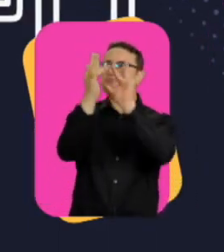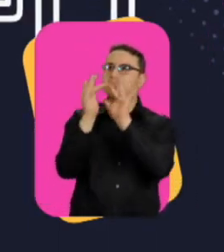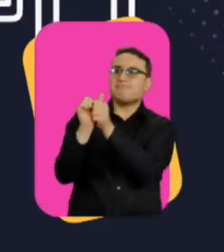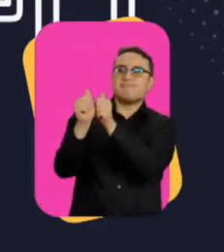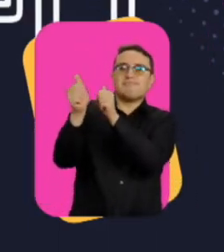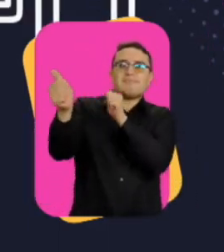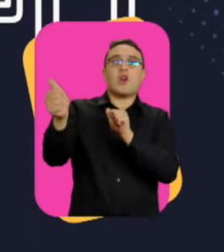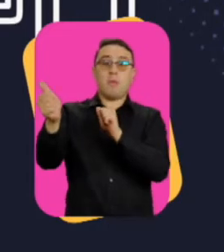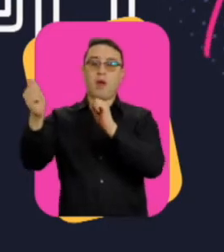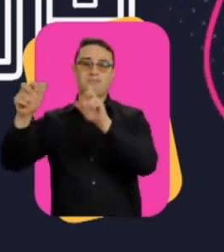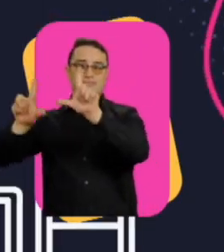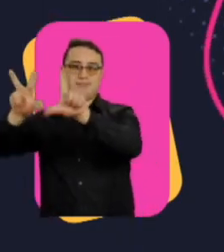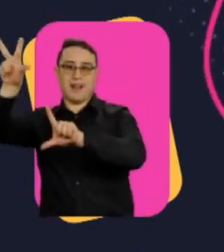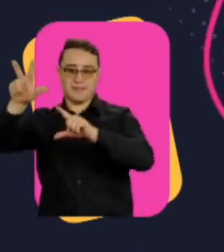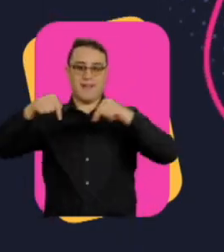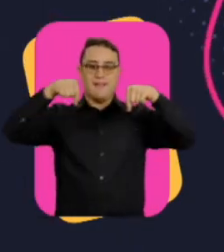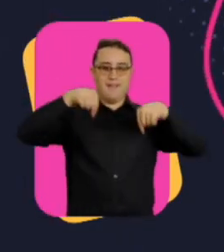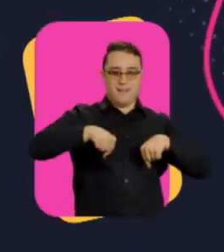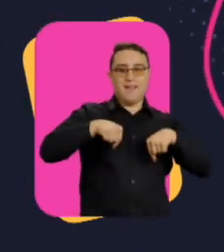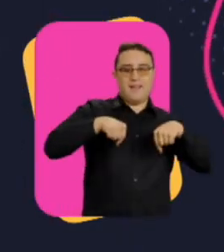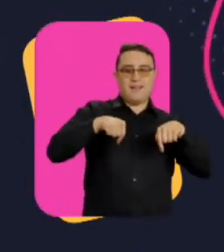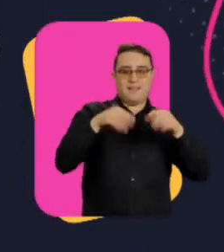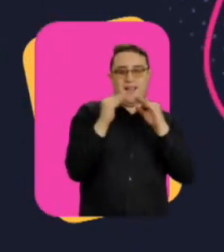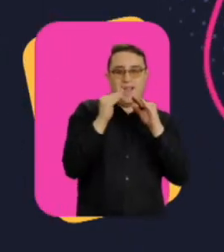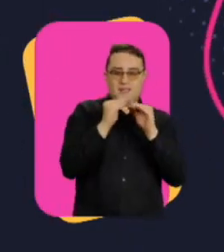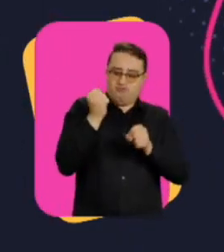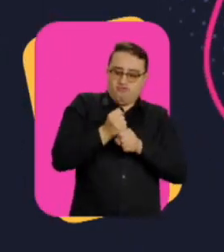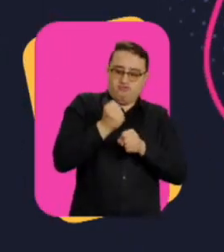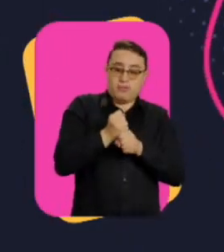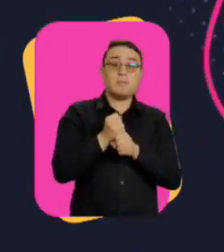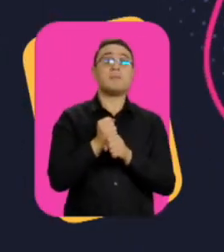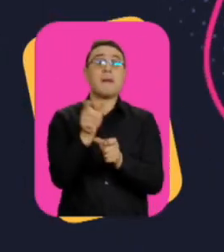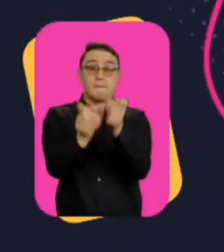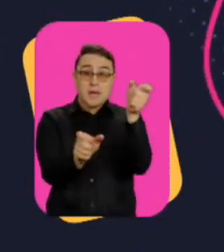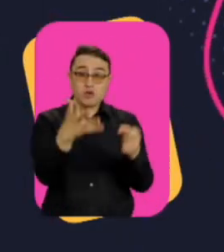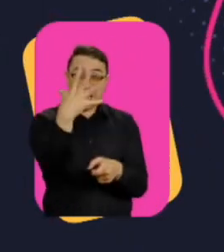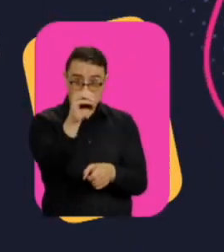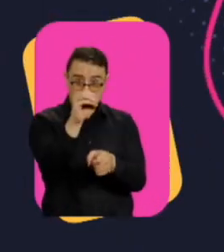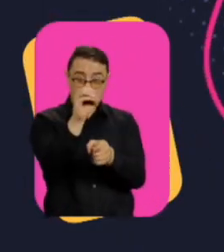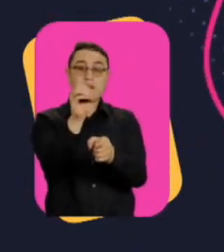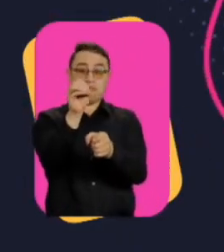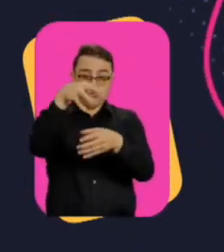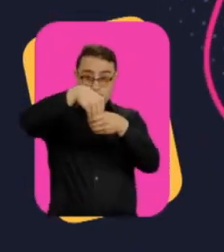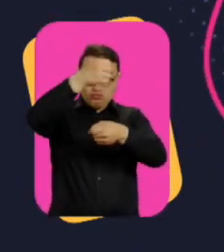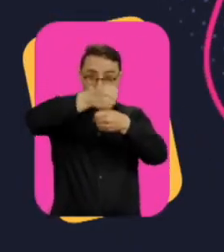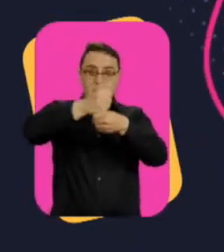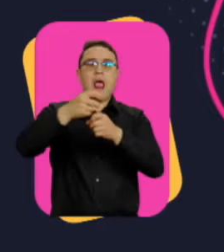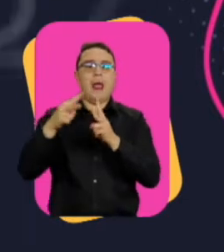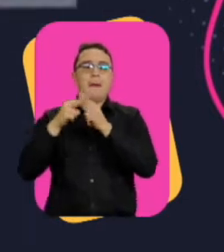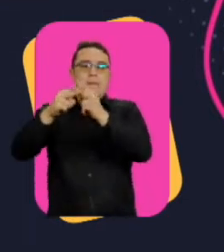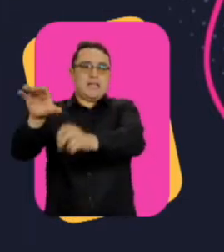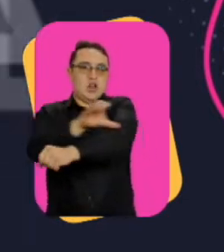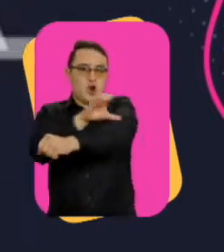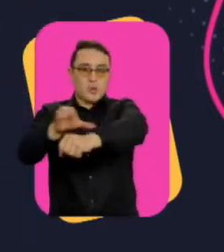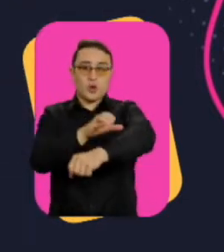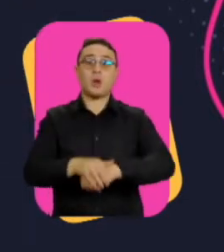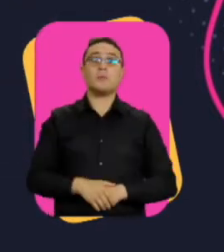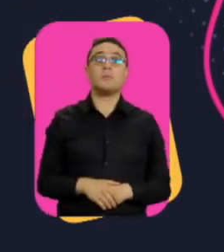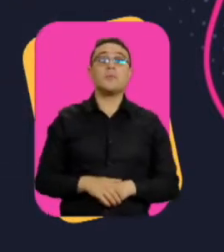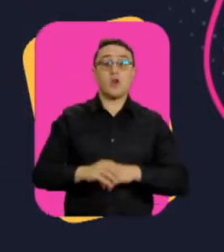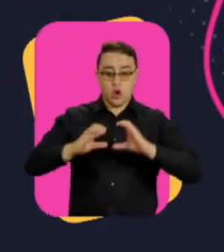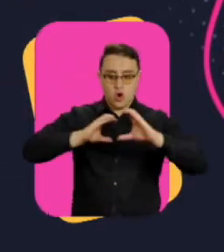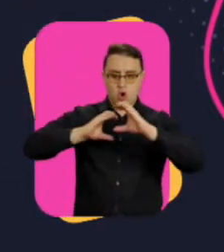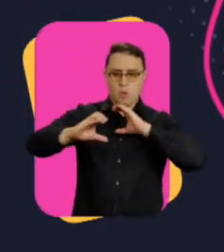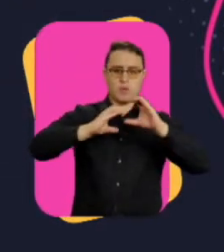canal. Préstamo de equipos de cómputo para 50 colaboradores. Cambio en el sistema de comunicaciones